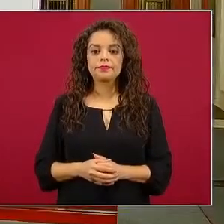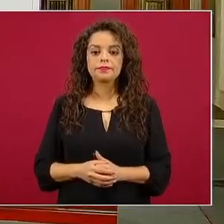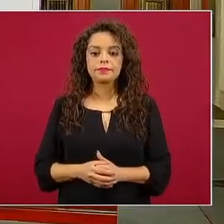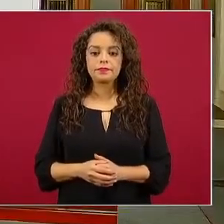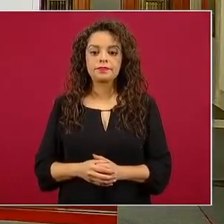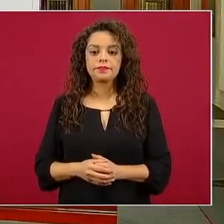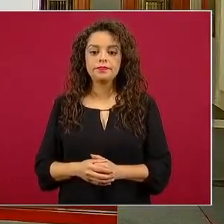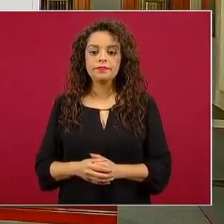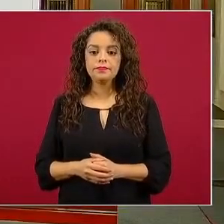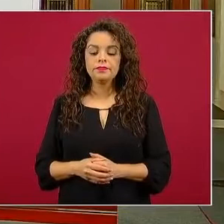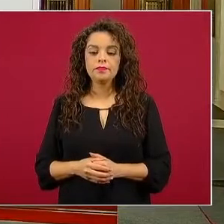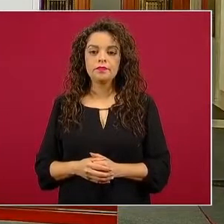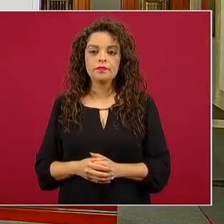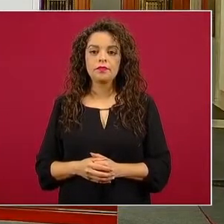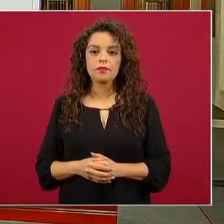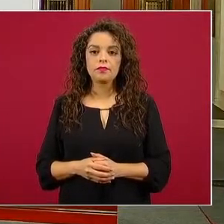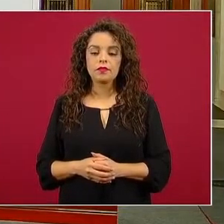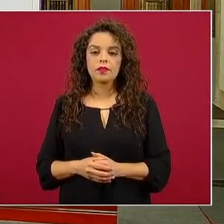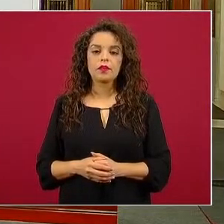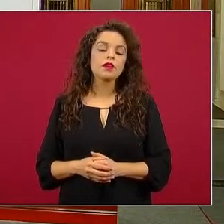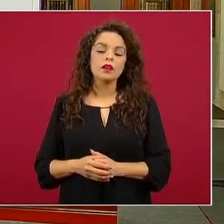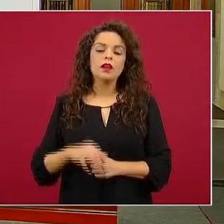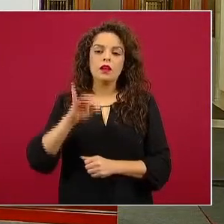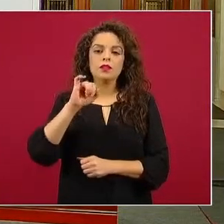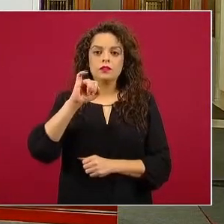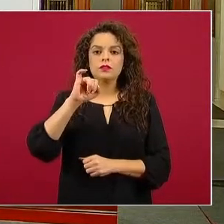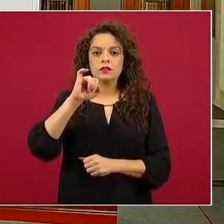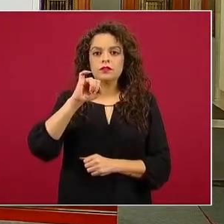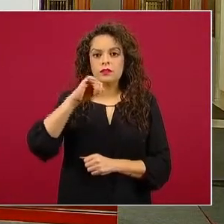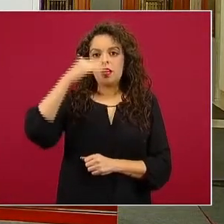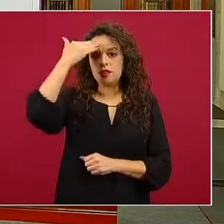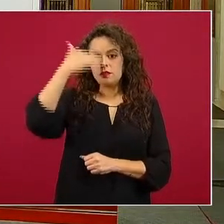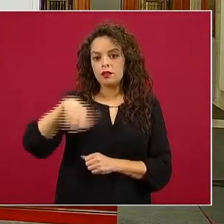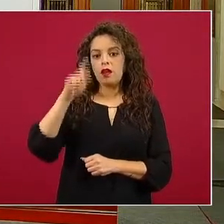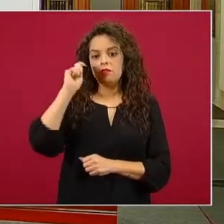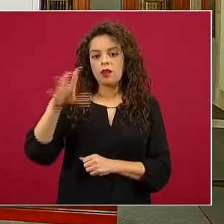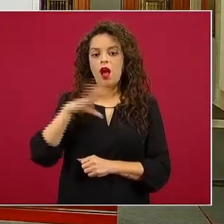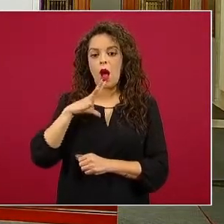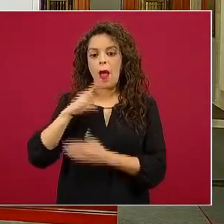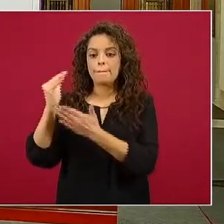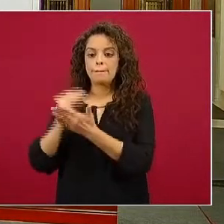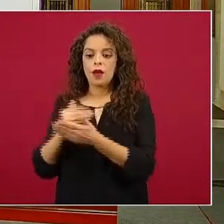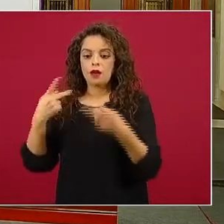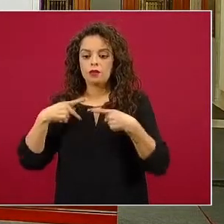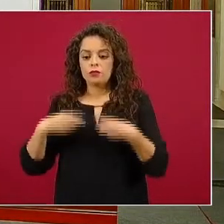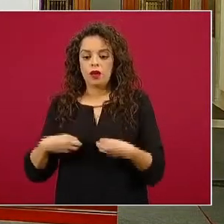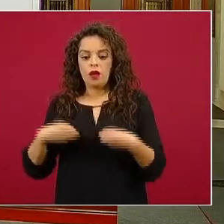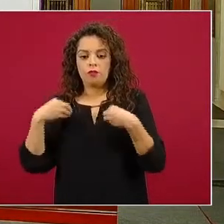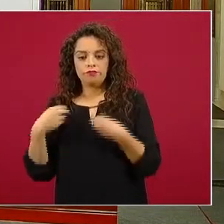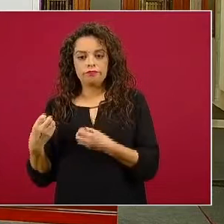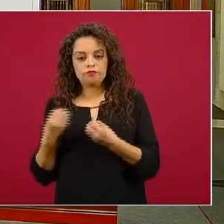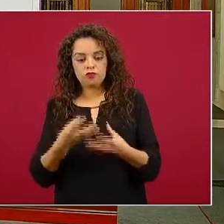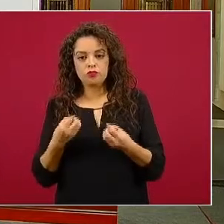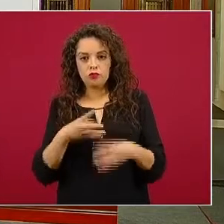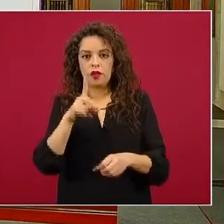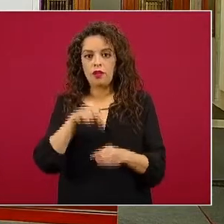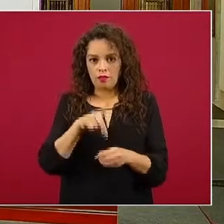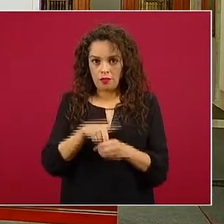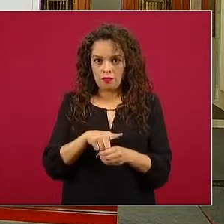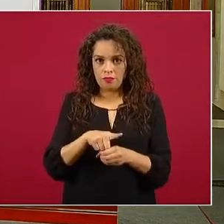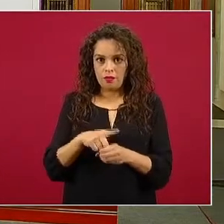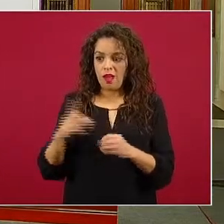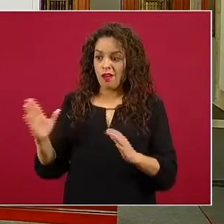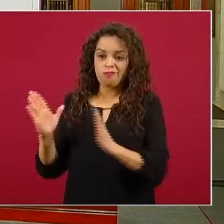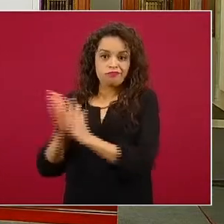prevé que exista menor número de donantes en vida y fallecidos. Incluso ya lo estamos viviendo en algunos programas en